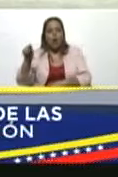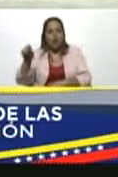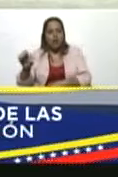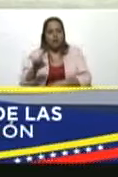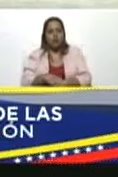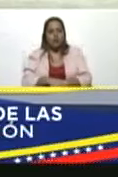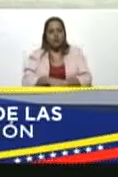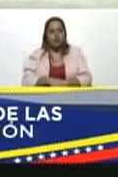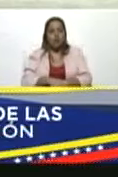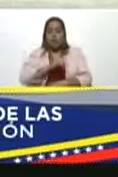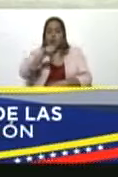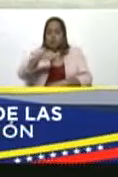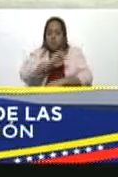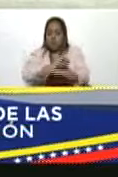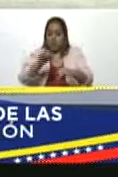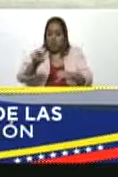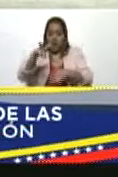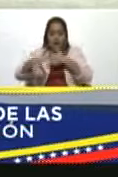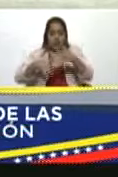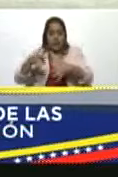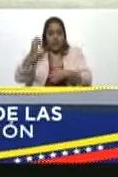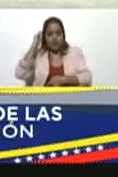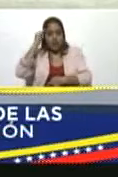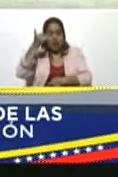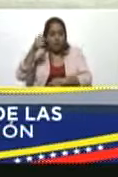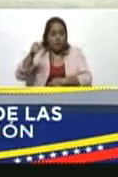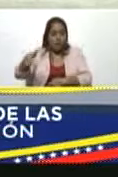Saliendo de Cocorote en esta jornada de Yaracuy,